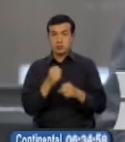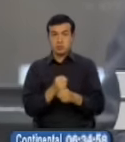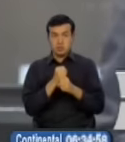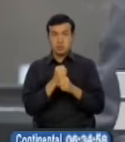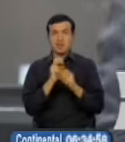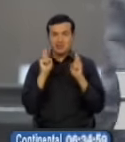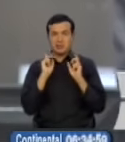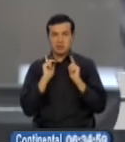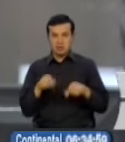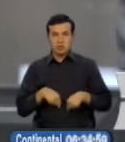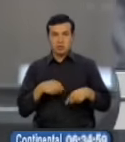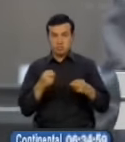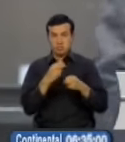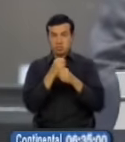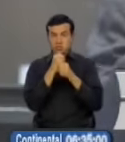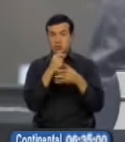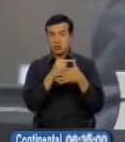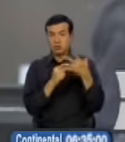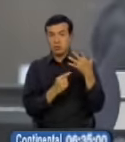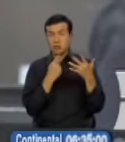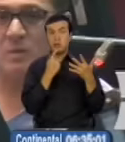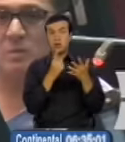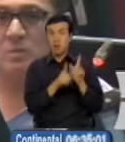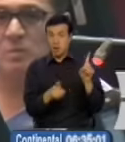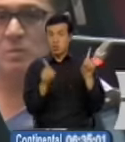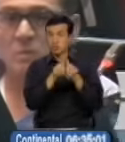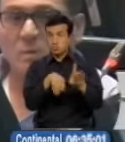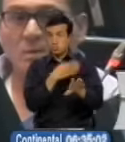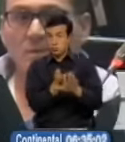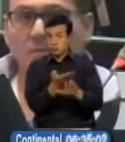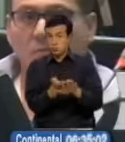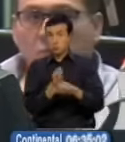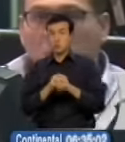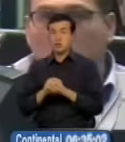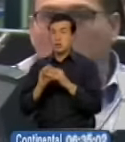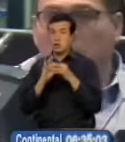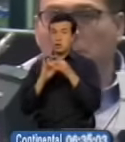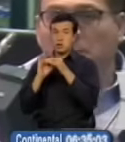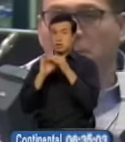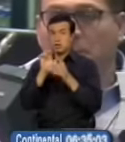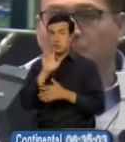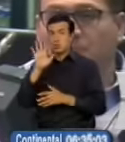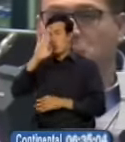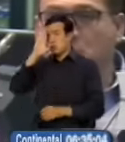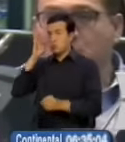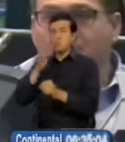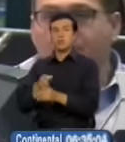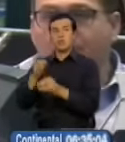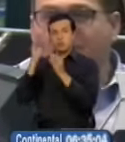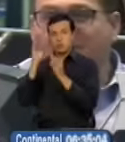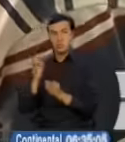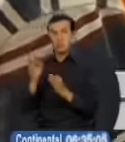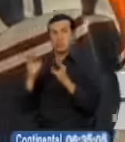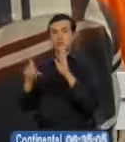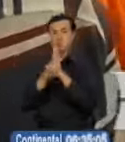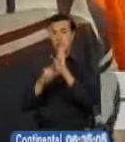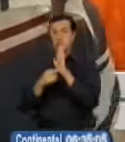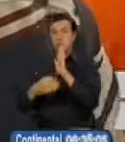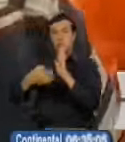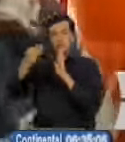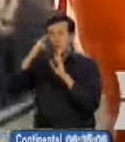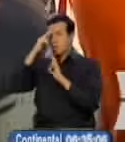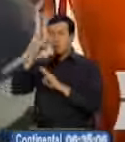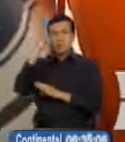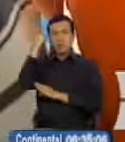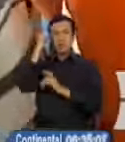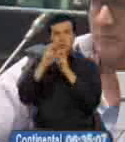salud para que presenten cifras. Mientras que el oficialismo ratificaba en el objetivo esencial que persigue esta norma, hacer respetar los